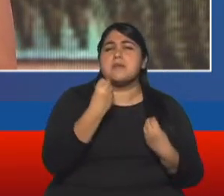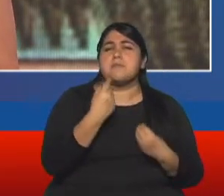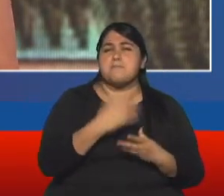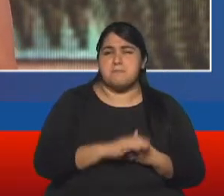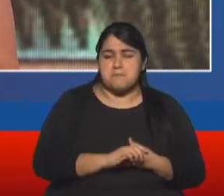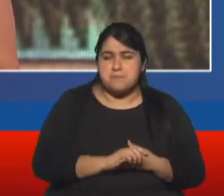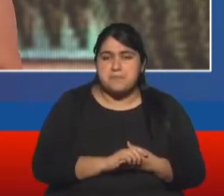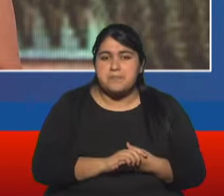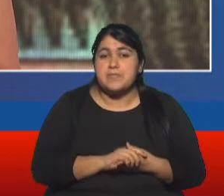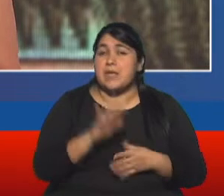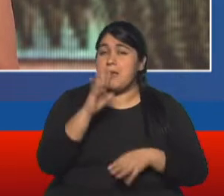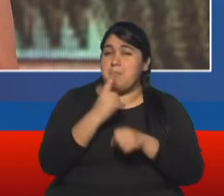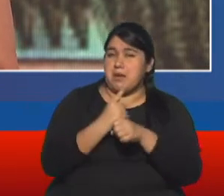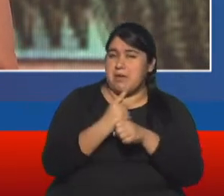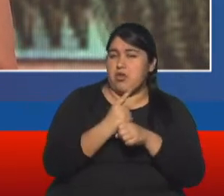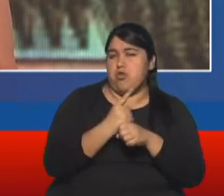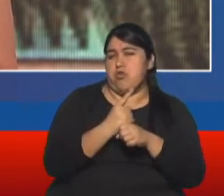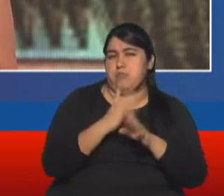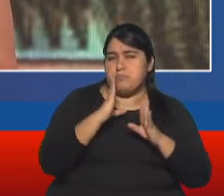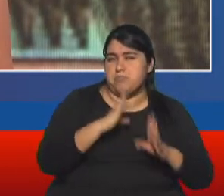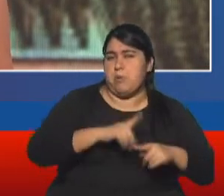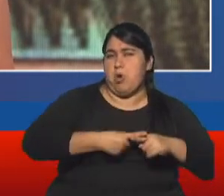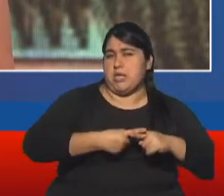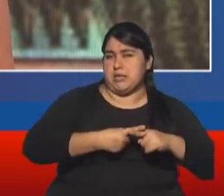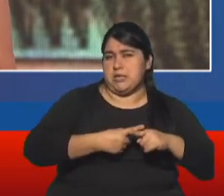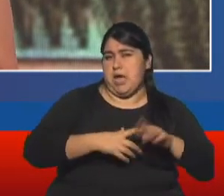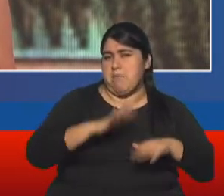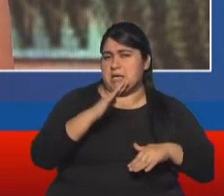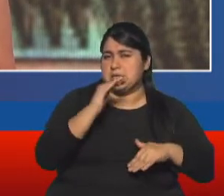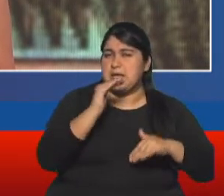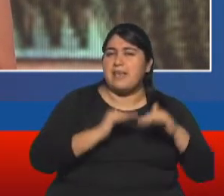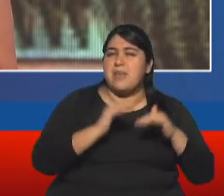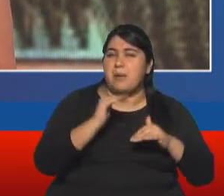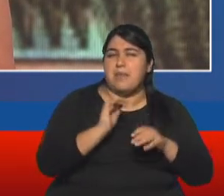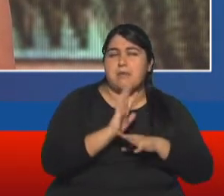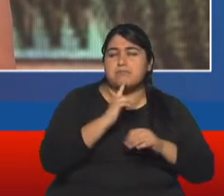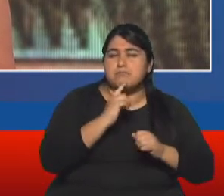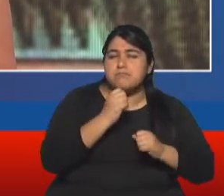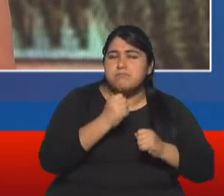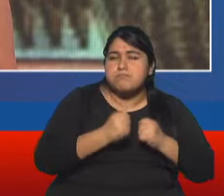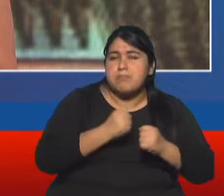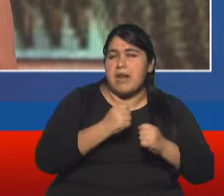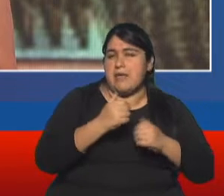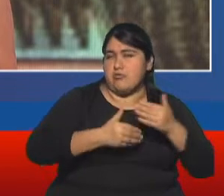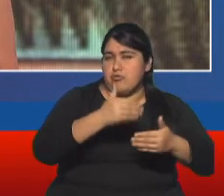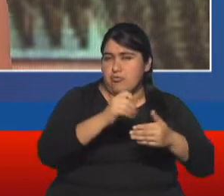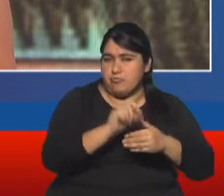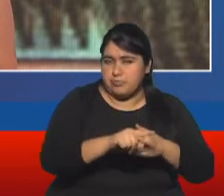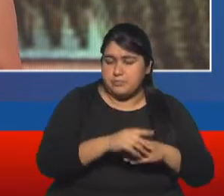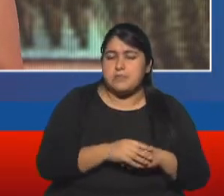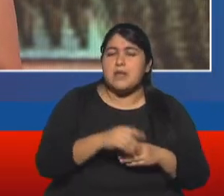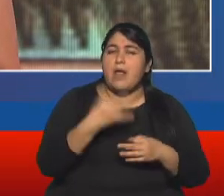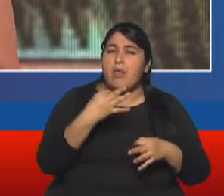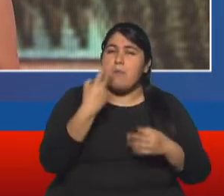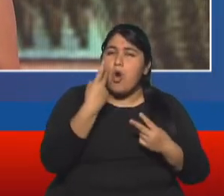Yo creo que primero está la cuestión de la estabilidad política, ¿no? La estabilidad política es un concepto general, pero yo creo que es importante reconocer